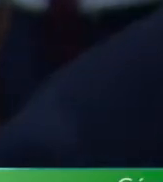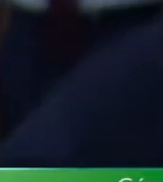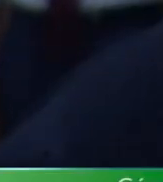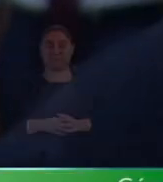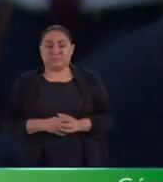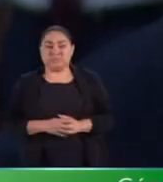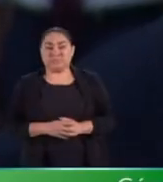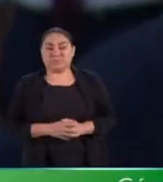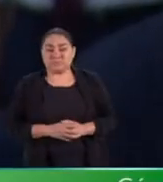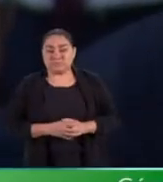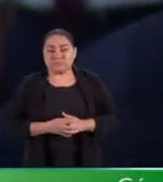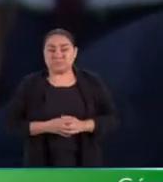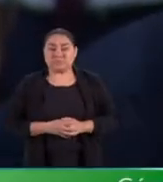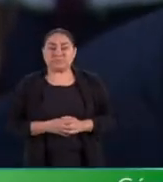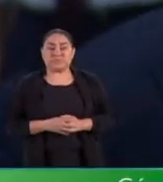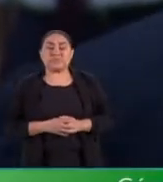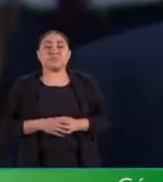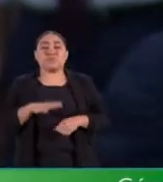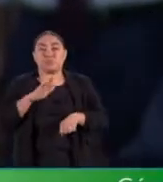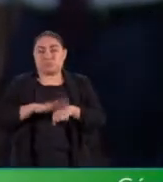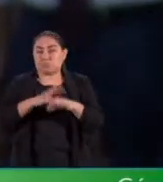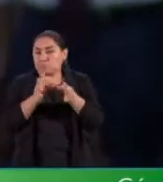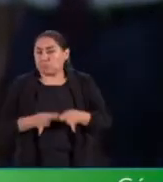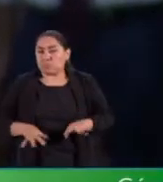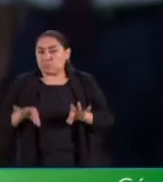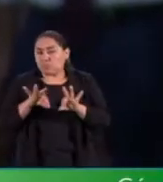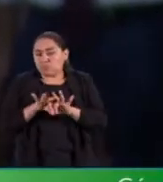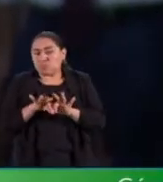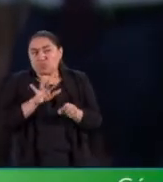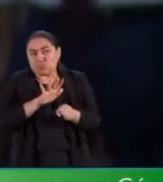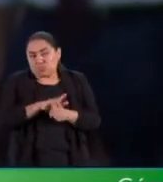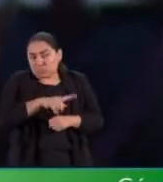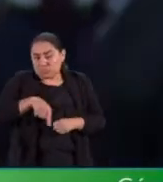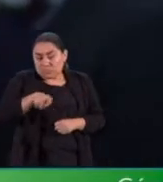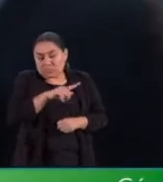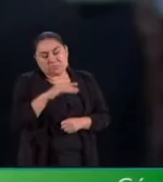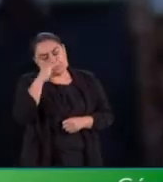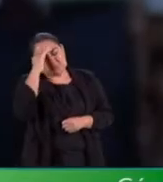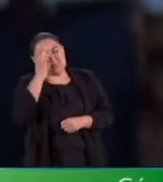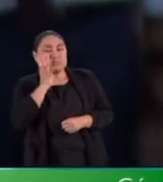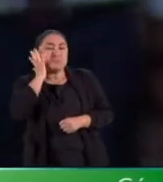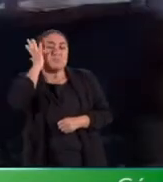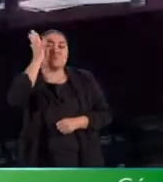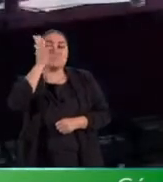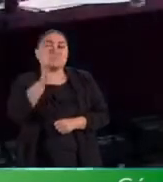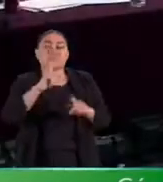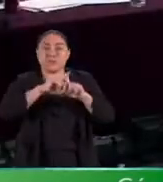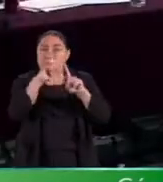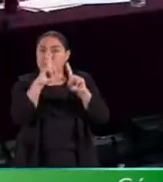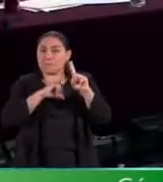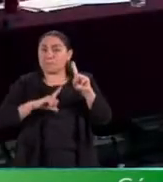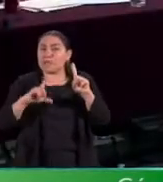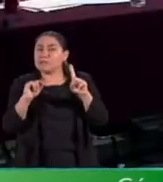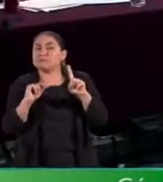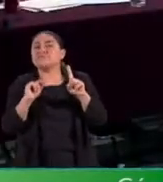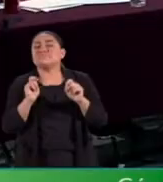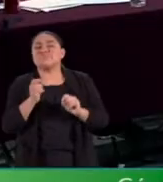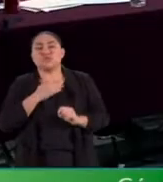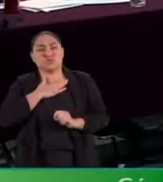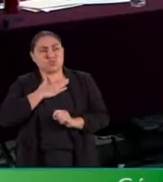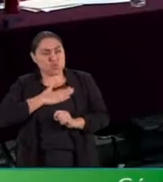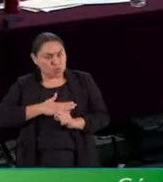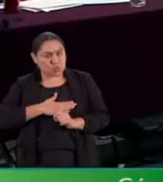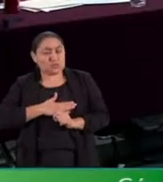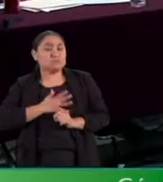más importante que los pesos y los centavos: construir un México más justo y